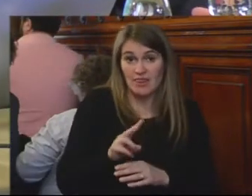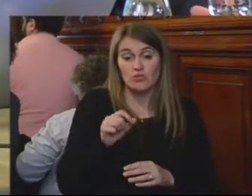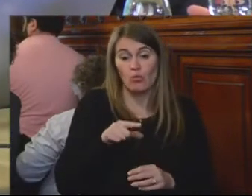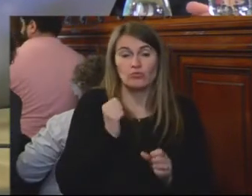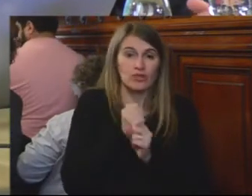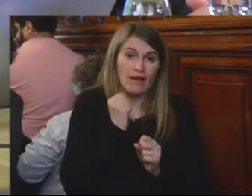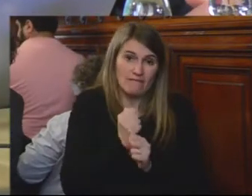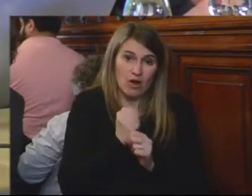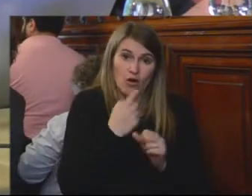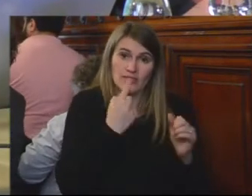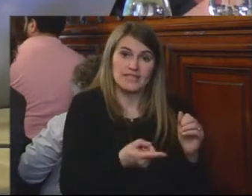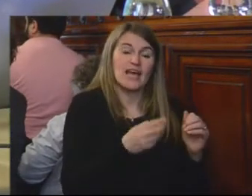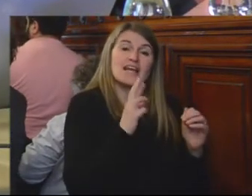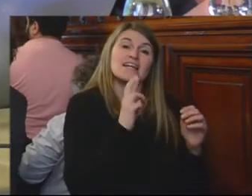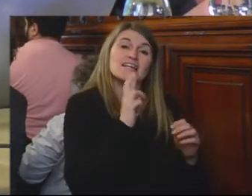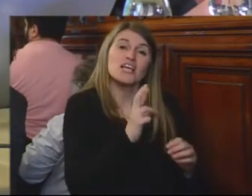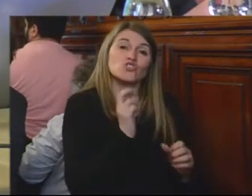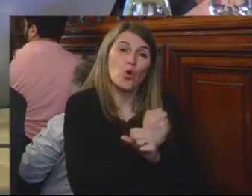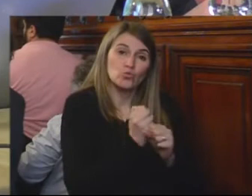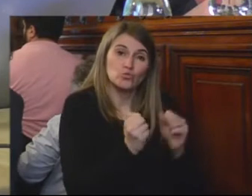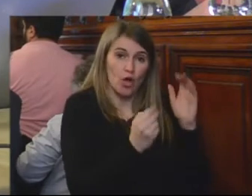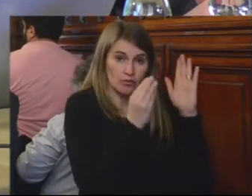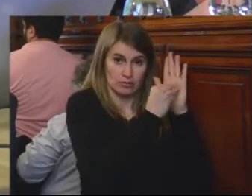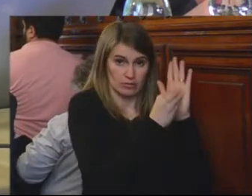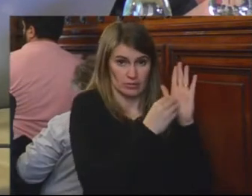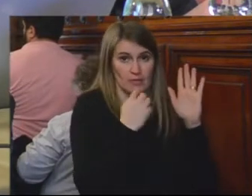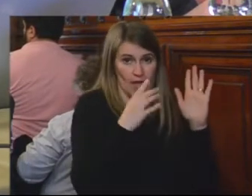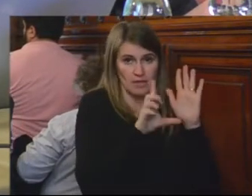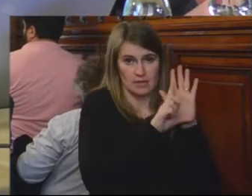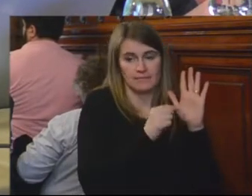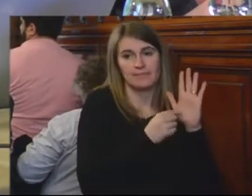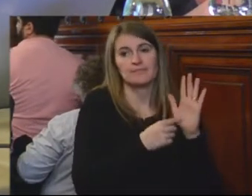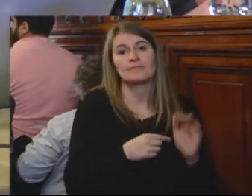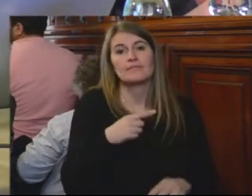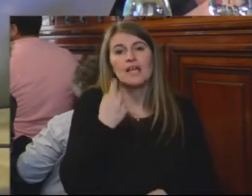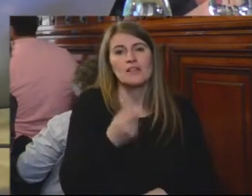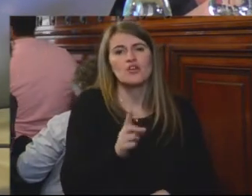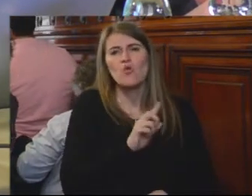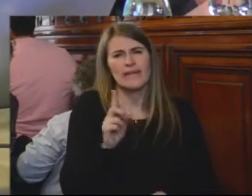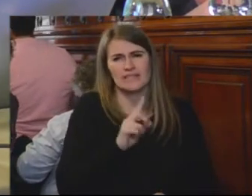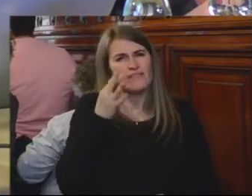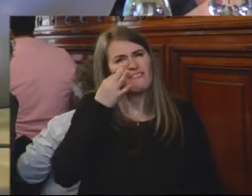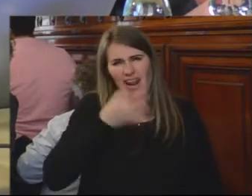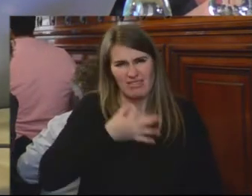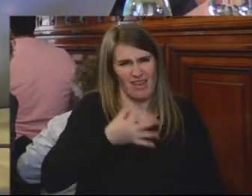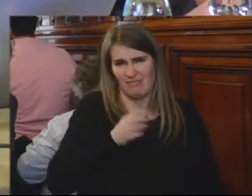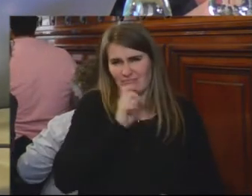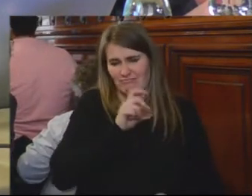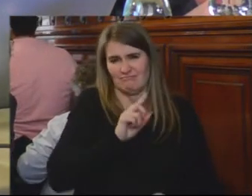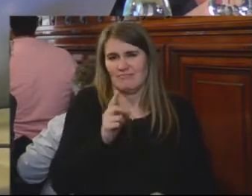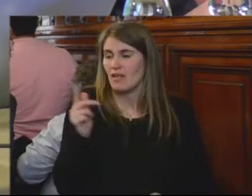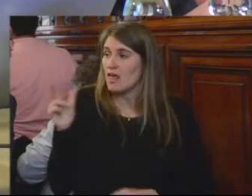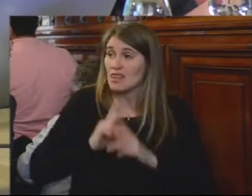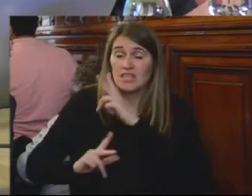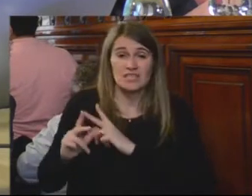la resolución 25 25 de 2016 tampoco resulta cierto tal como se dejó entrever en la